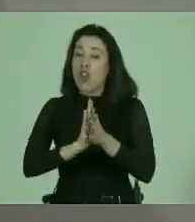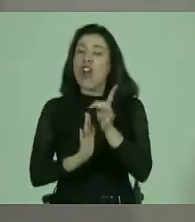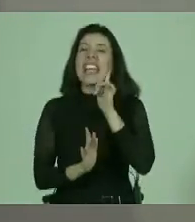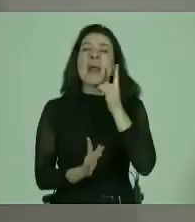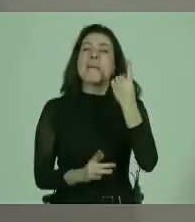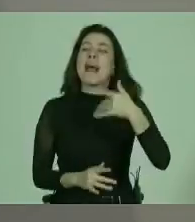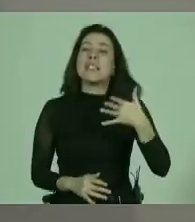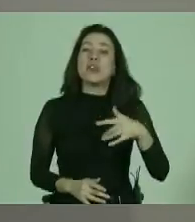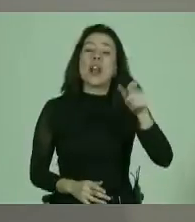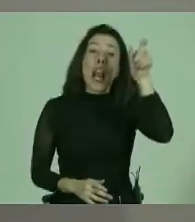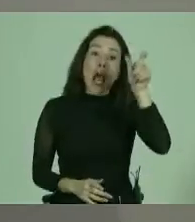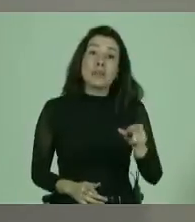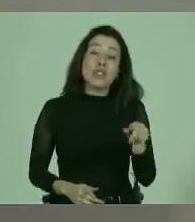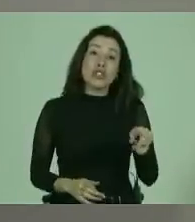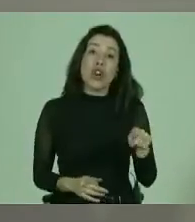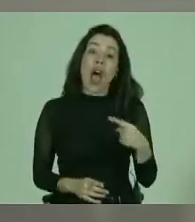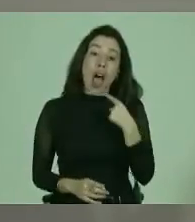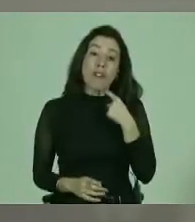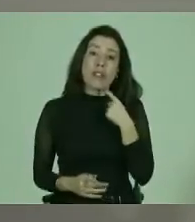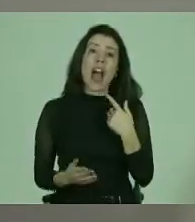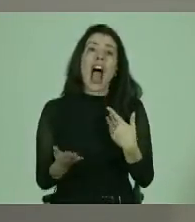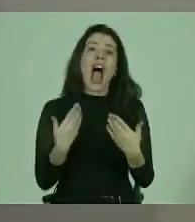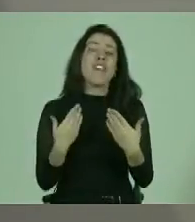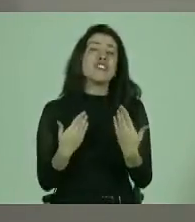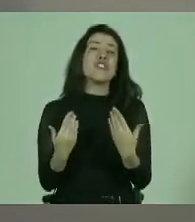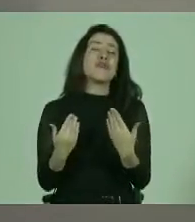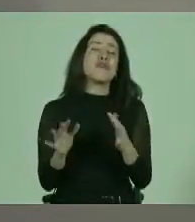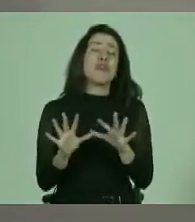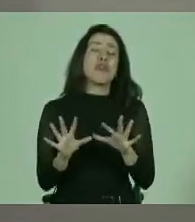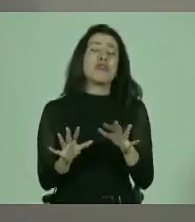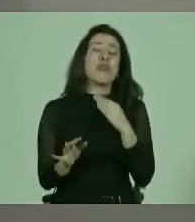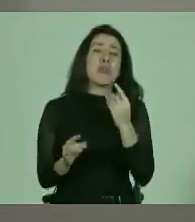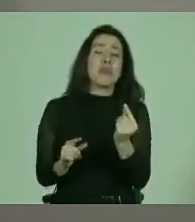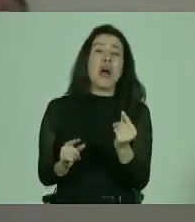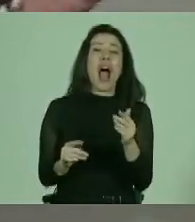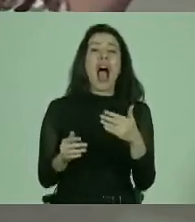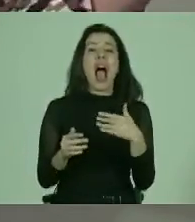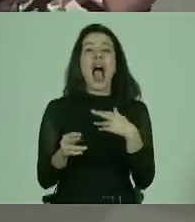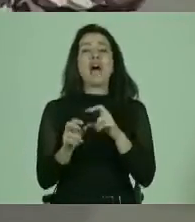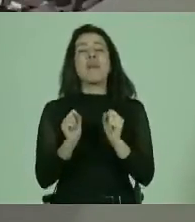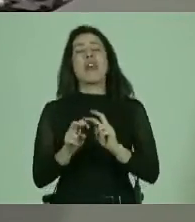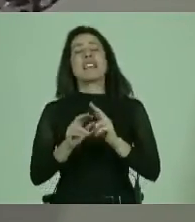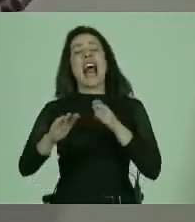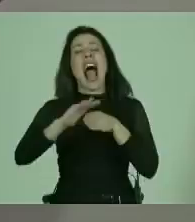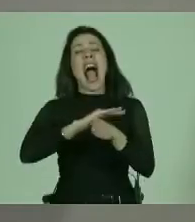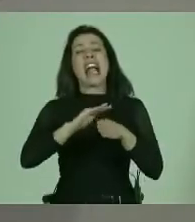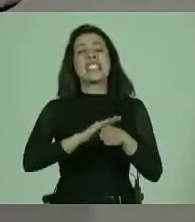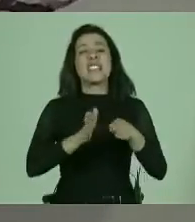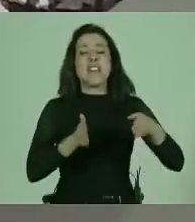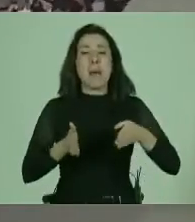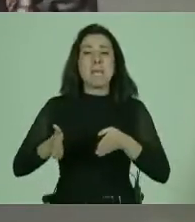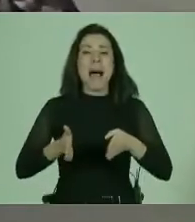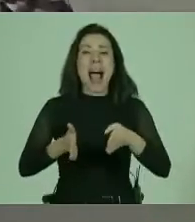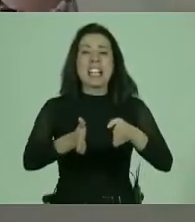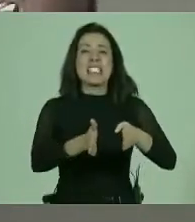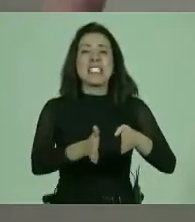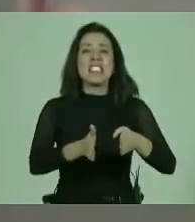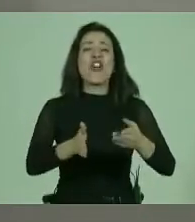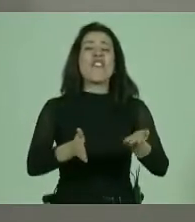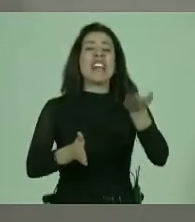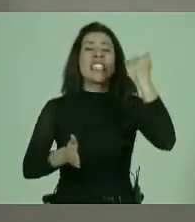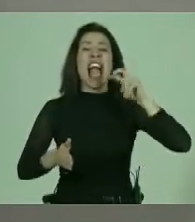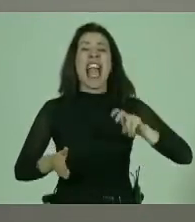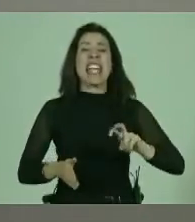que las de los afectados a veces son cosas nimias pensamos vamos a hacer accesibles estos pasillos y estos vamos a quitar las